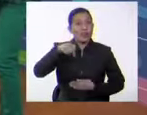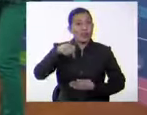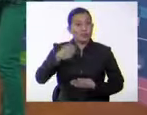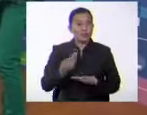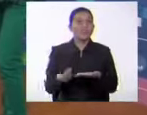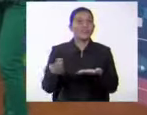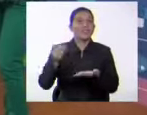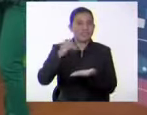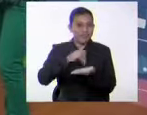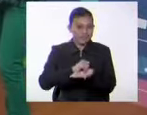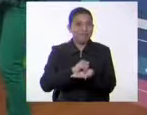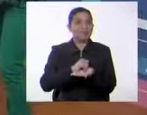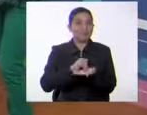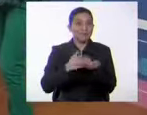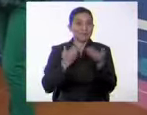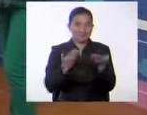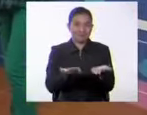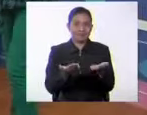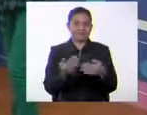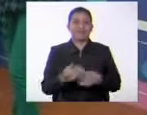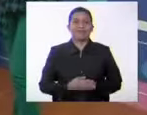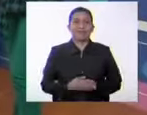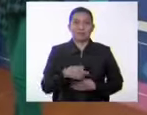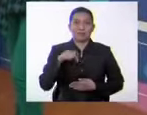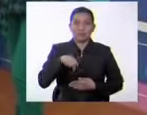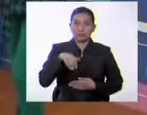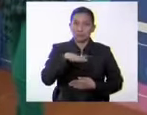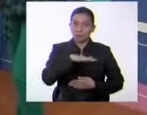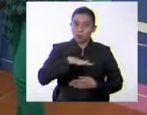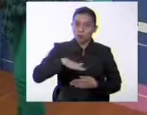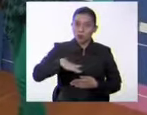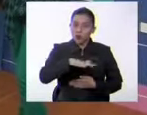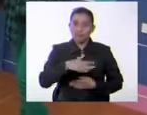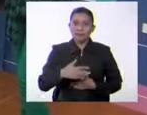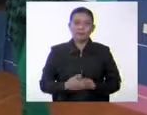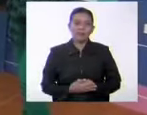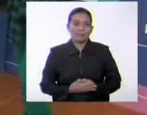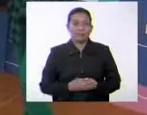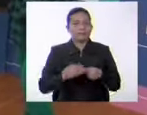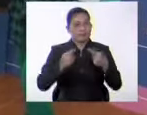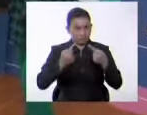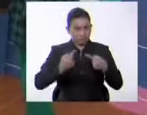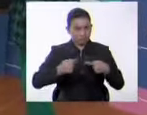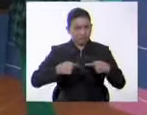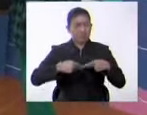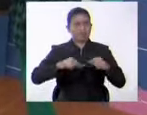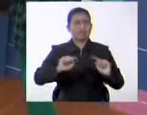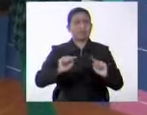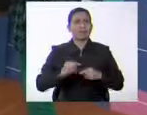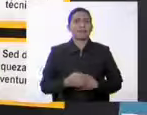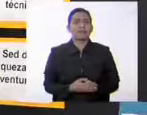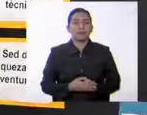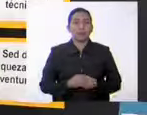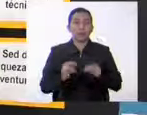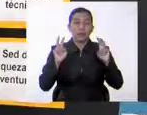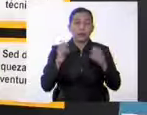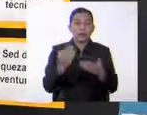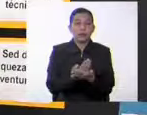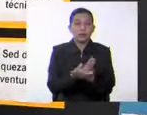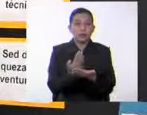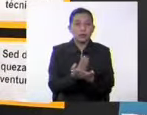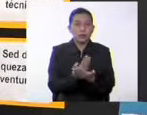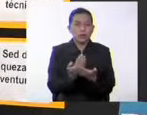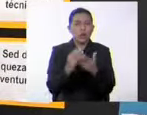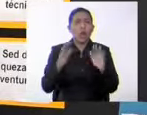nuevamente hoy con ustedes en este nuevo espacio, y vamos a seguir siempre con el estudio del tema de